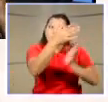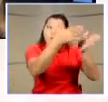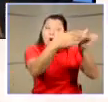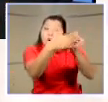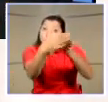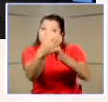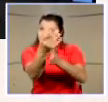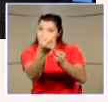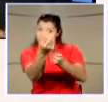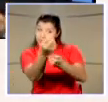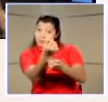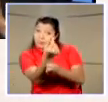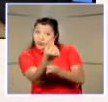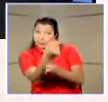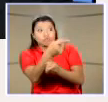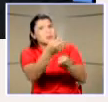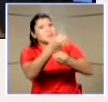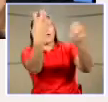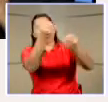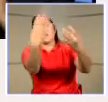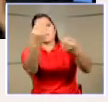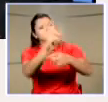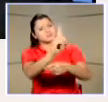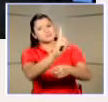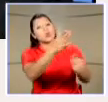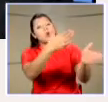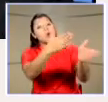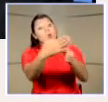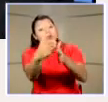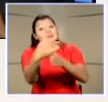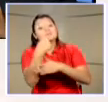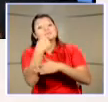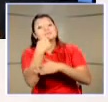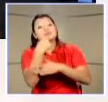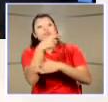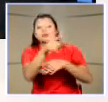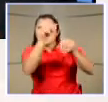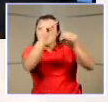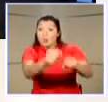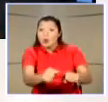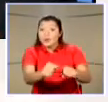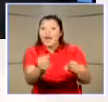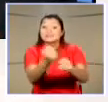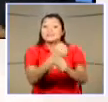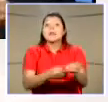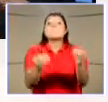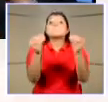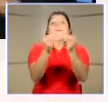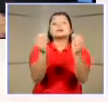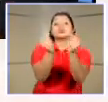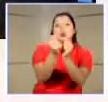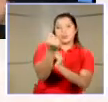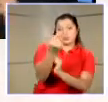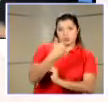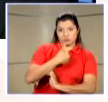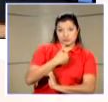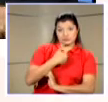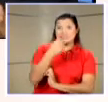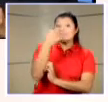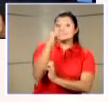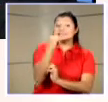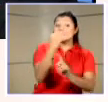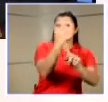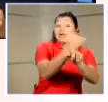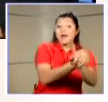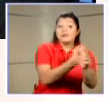tiene un exceso de gastos y puede hacer más con los recursos que tiene. Si cada recorte